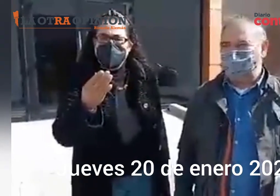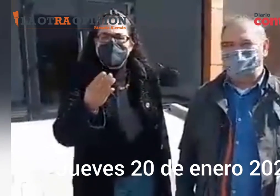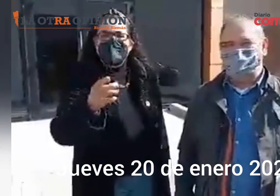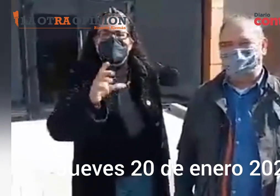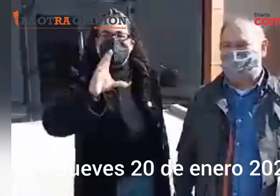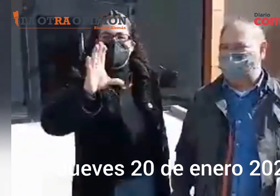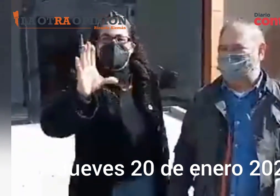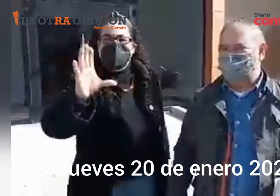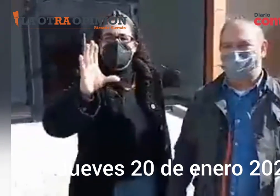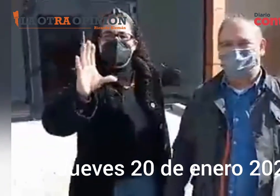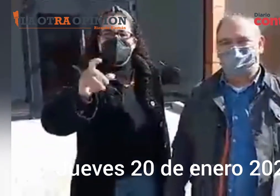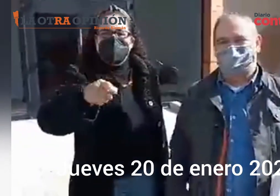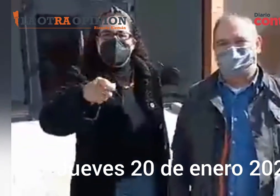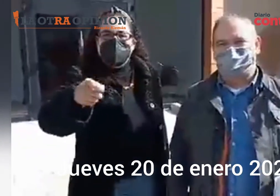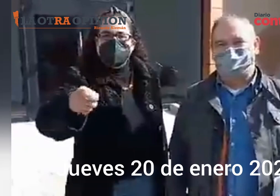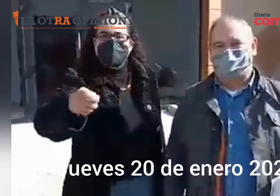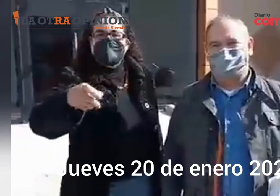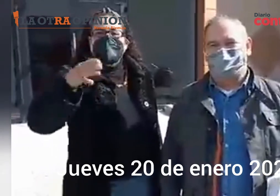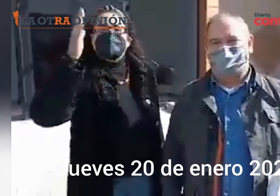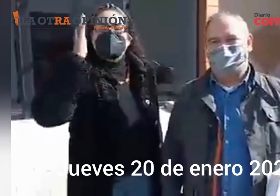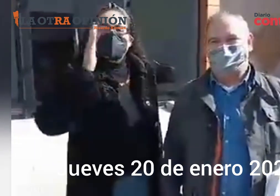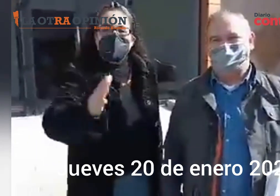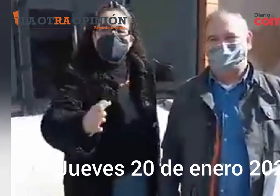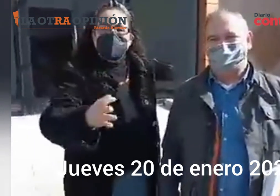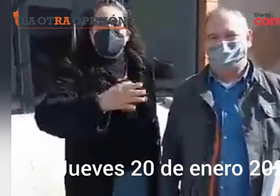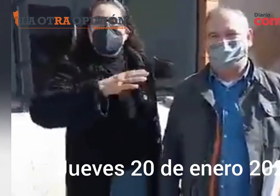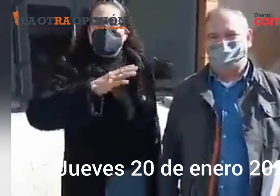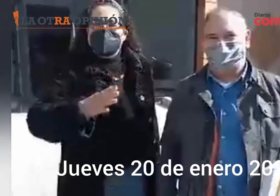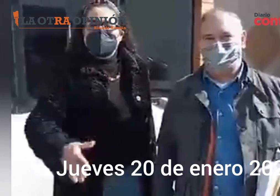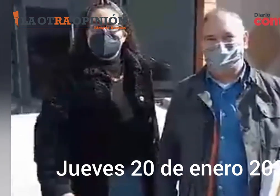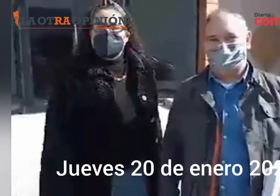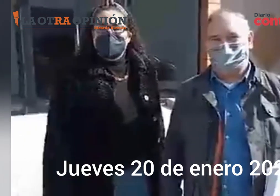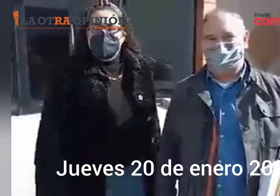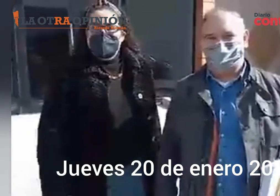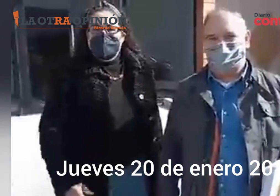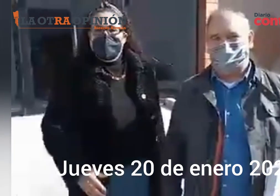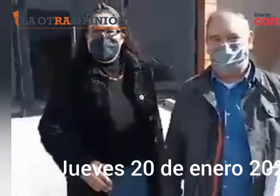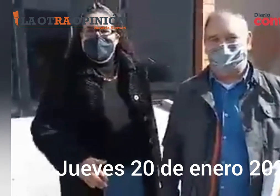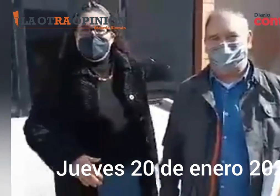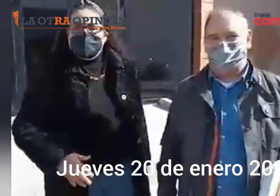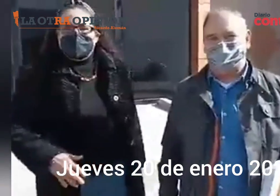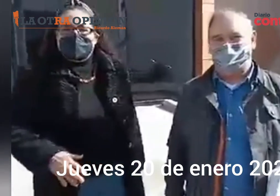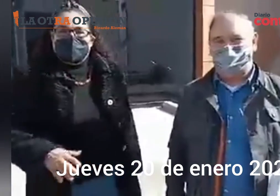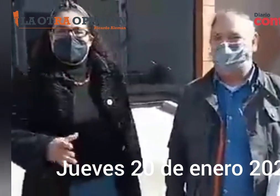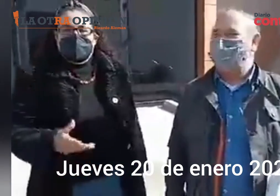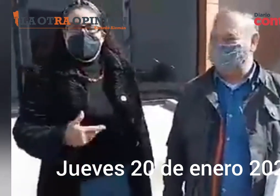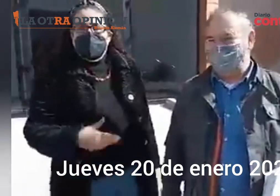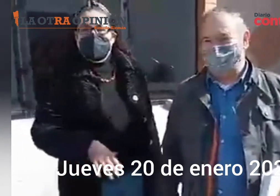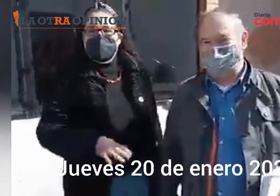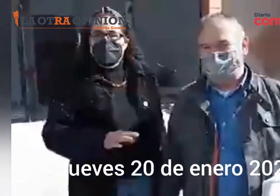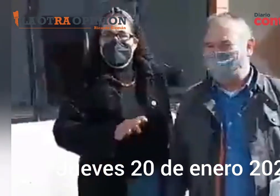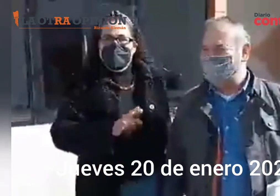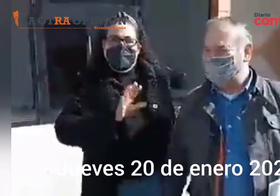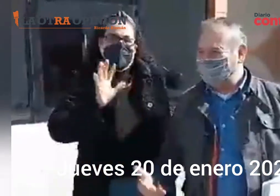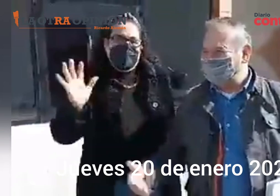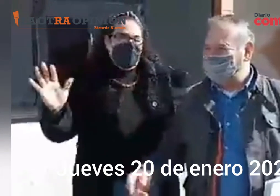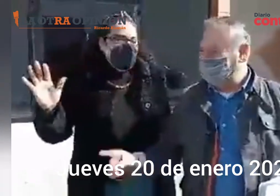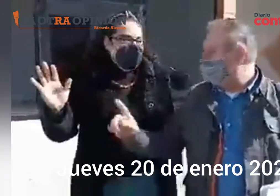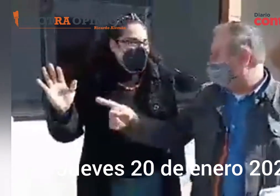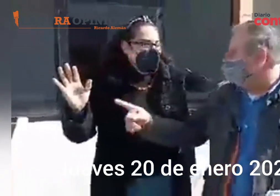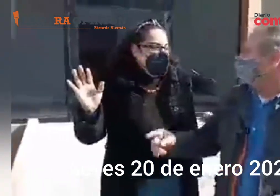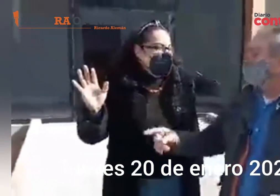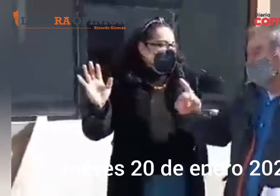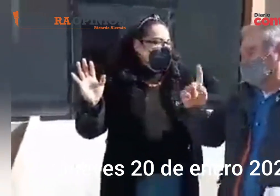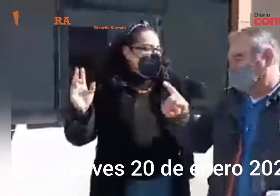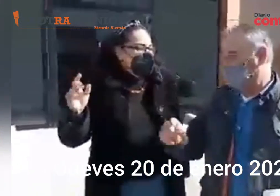de empleados porque les pagan en sobrecito. Uy, Lourdes, y todo eso, le va a convenir mejor dejártela para que tú pagues todo lo que las multas del Seguro